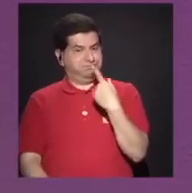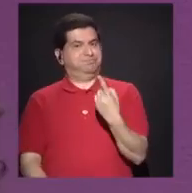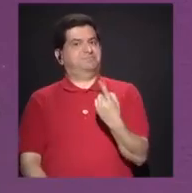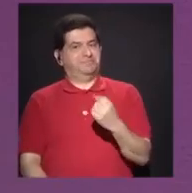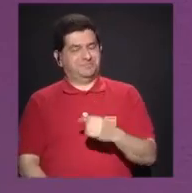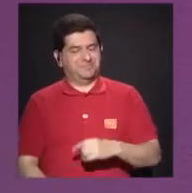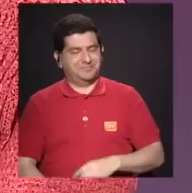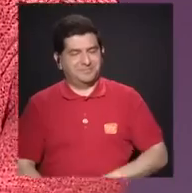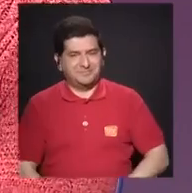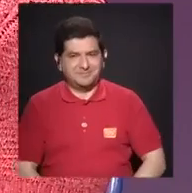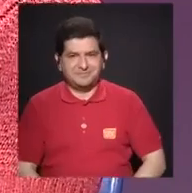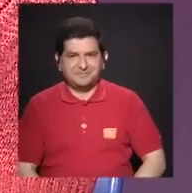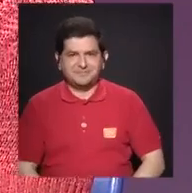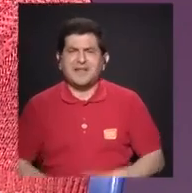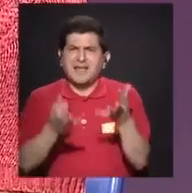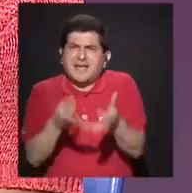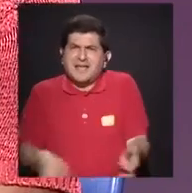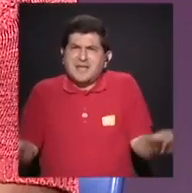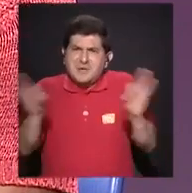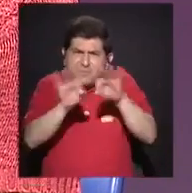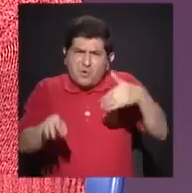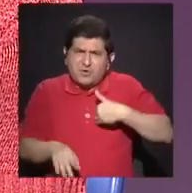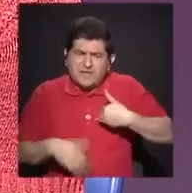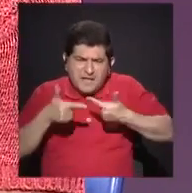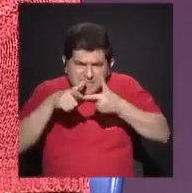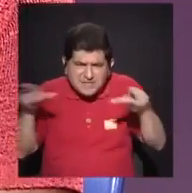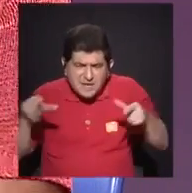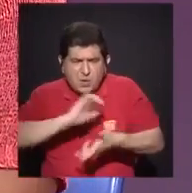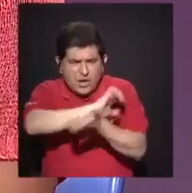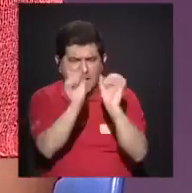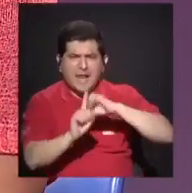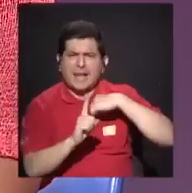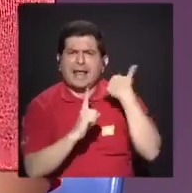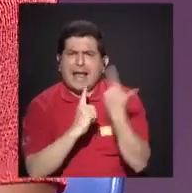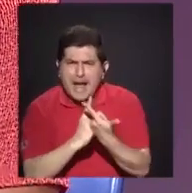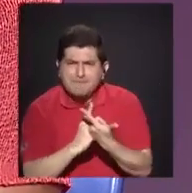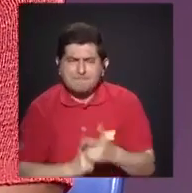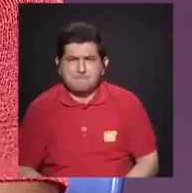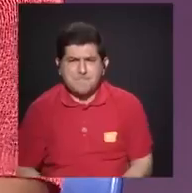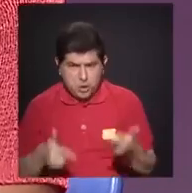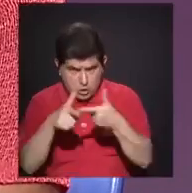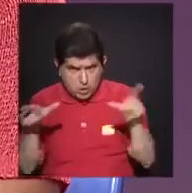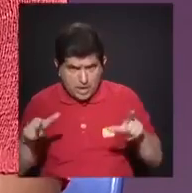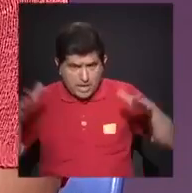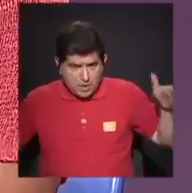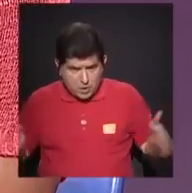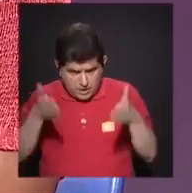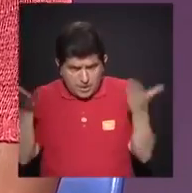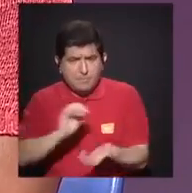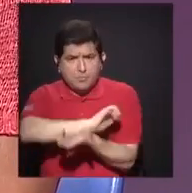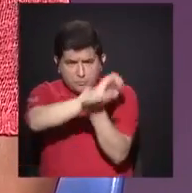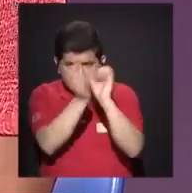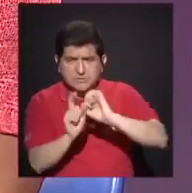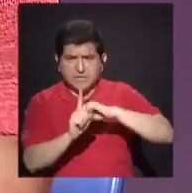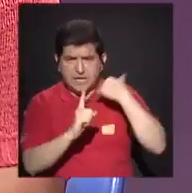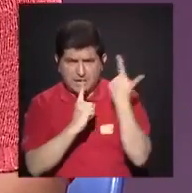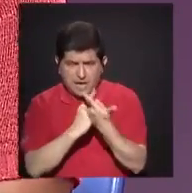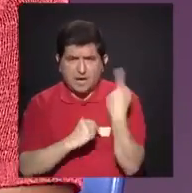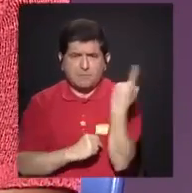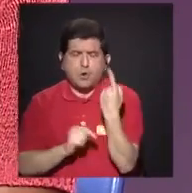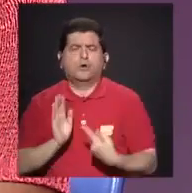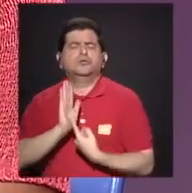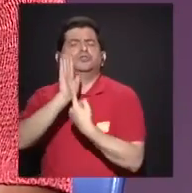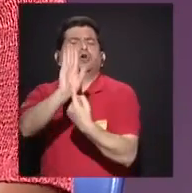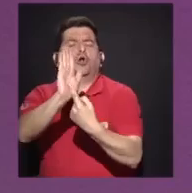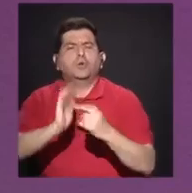dice muchísimo. ¿Qué importancia tiene la lengua en los cambios sociales? O sea, ¿realmente la lengua impulsa cambios sociales o nada más los